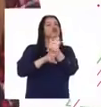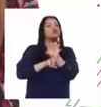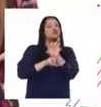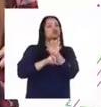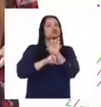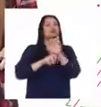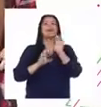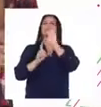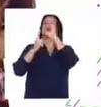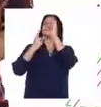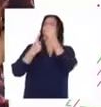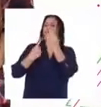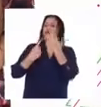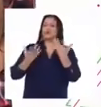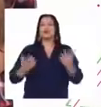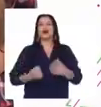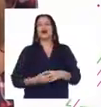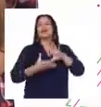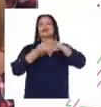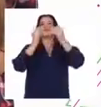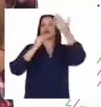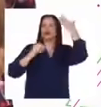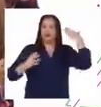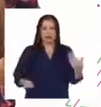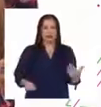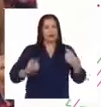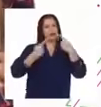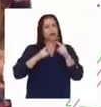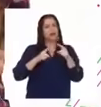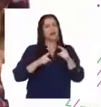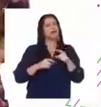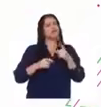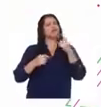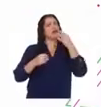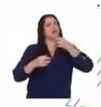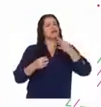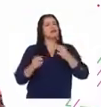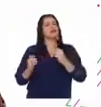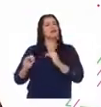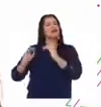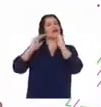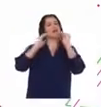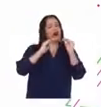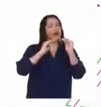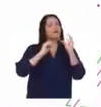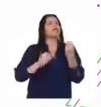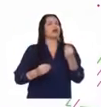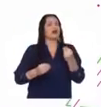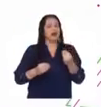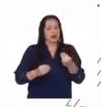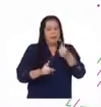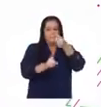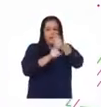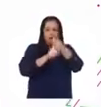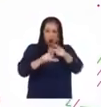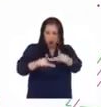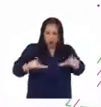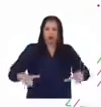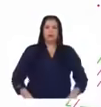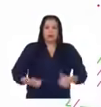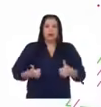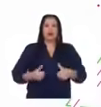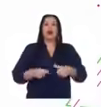nuestras tradiciones, pero en el fondo somos iguales. Vivimos en un mismo territorio y tenemos